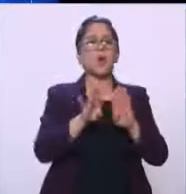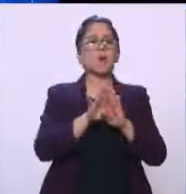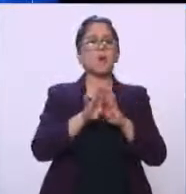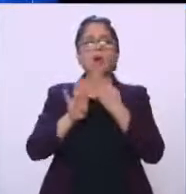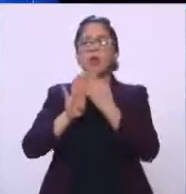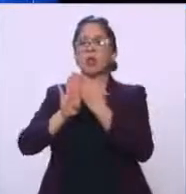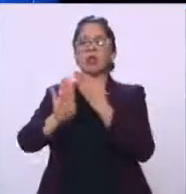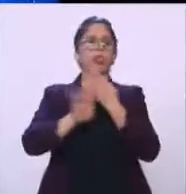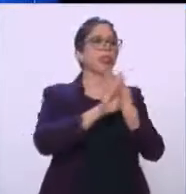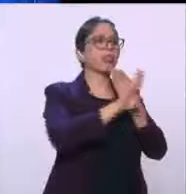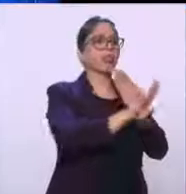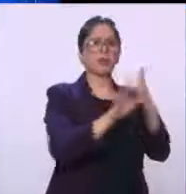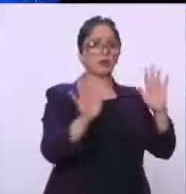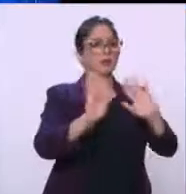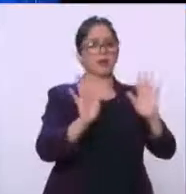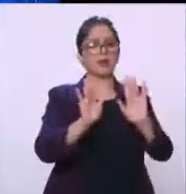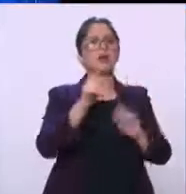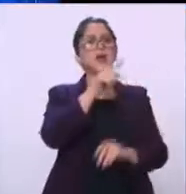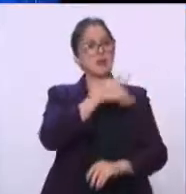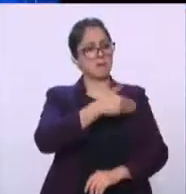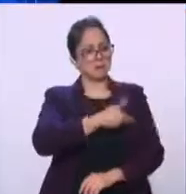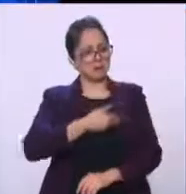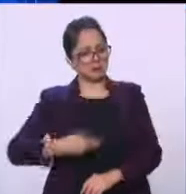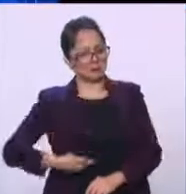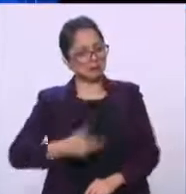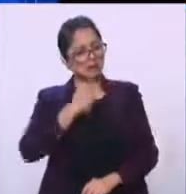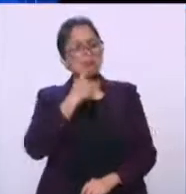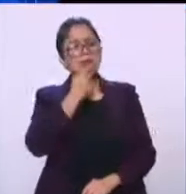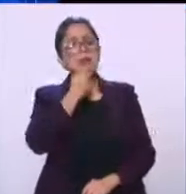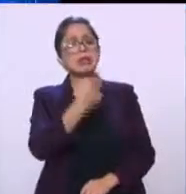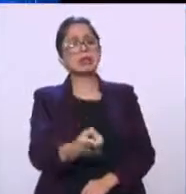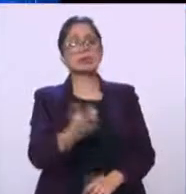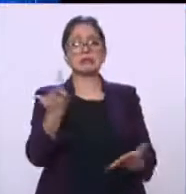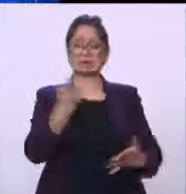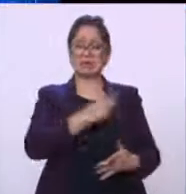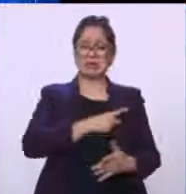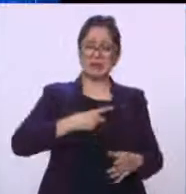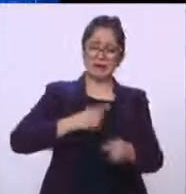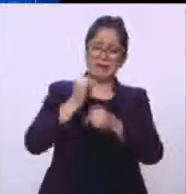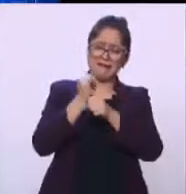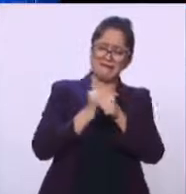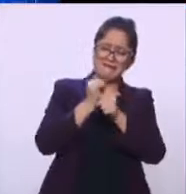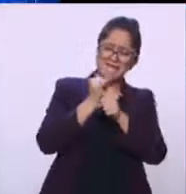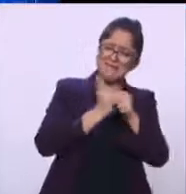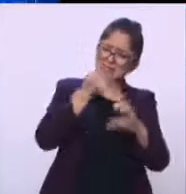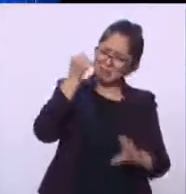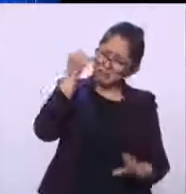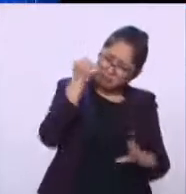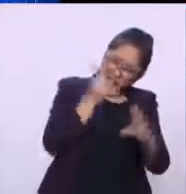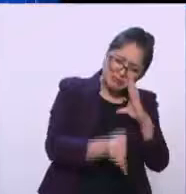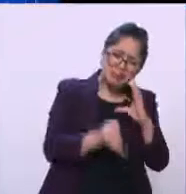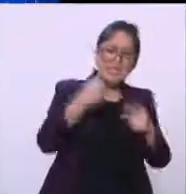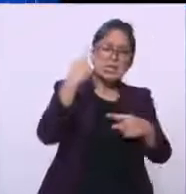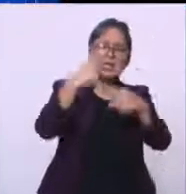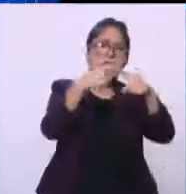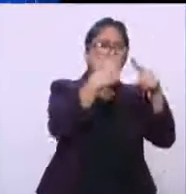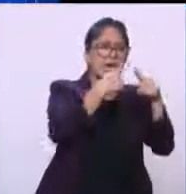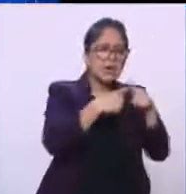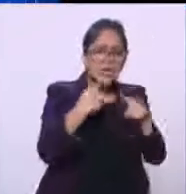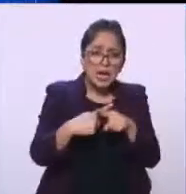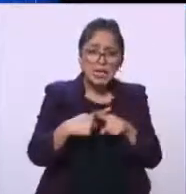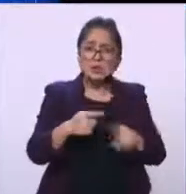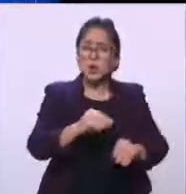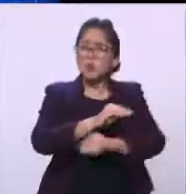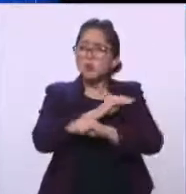del presidente, que se lleve a cabo una investigación, que se lleve hasta sus últimas consecuencias, que se conozca todo y una